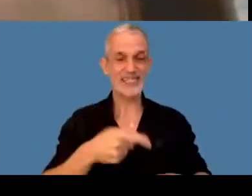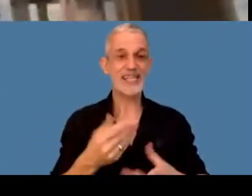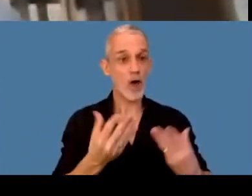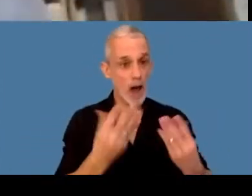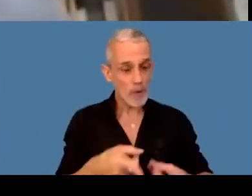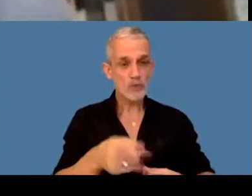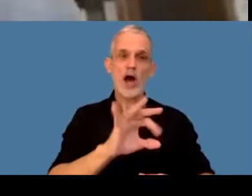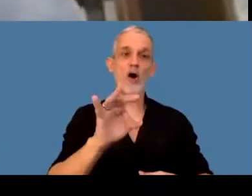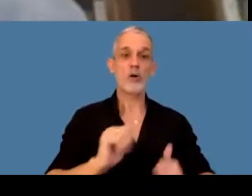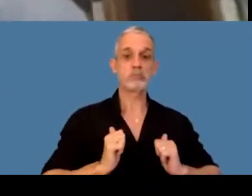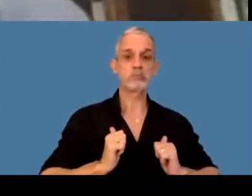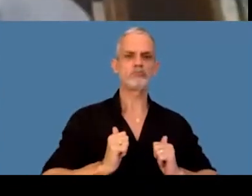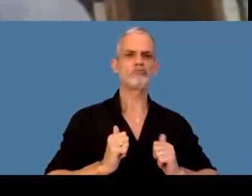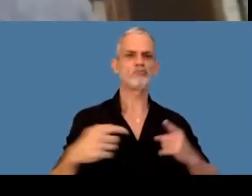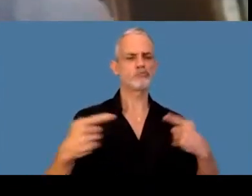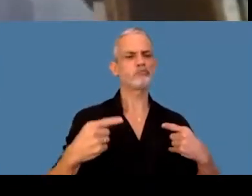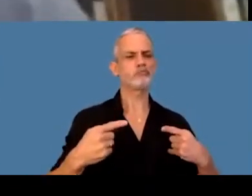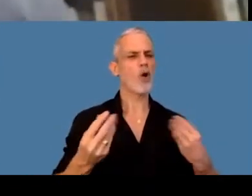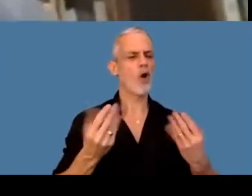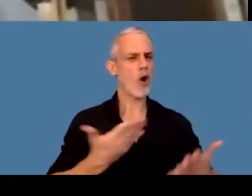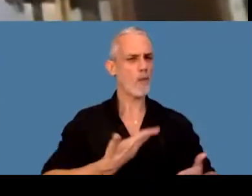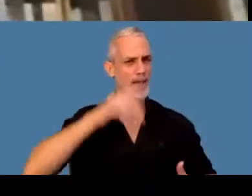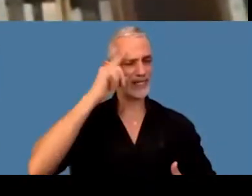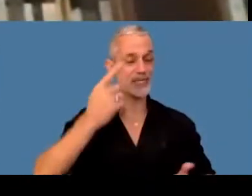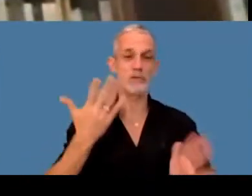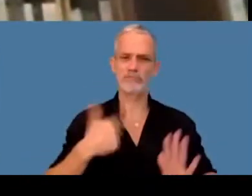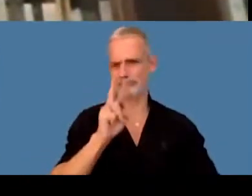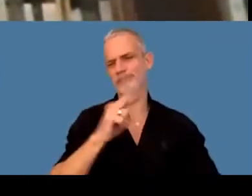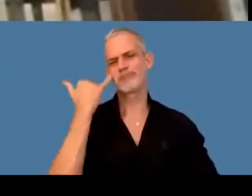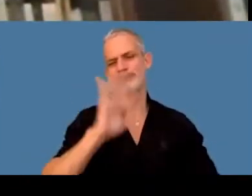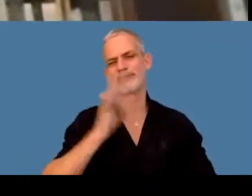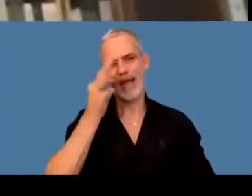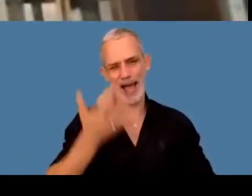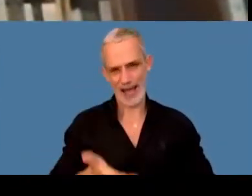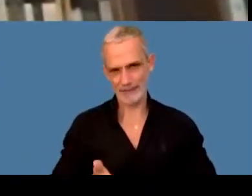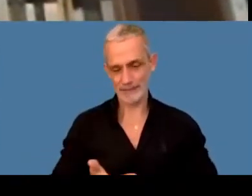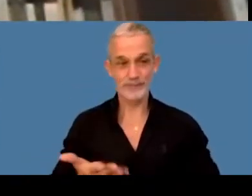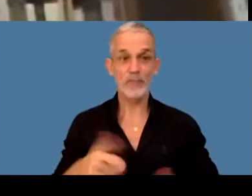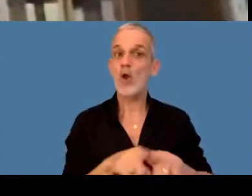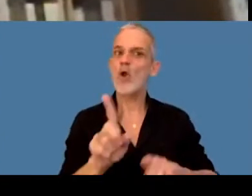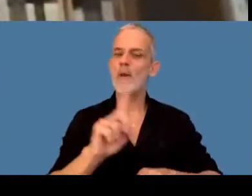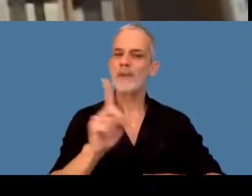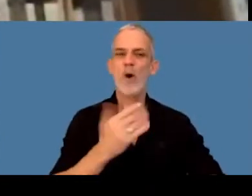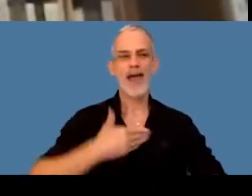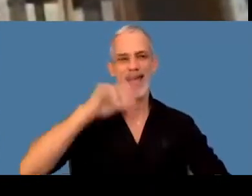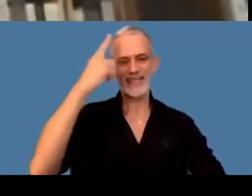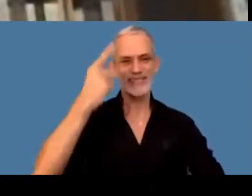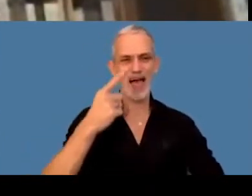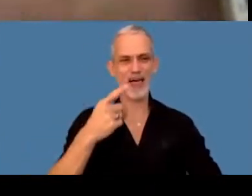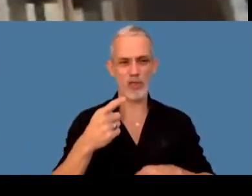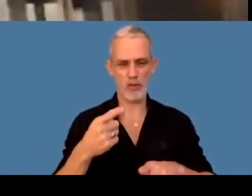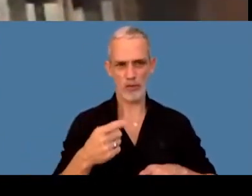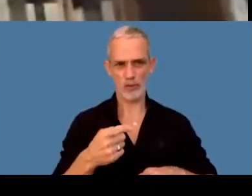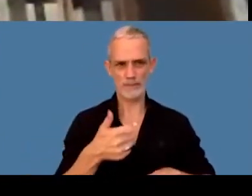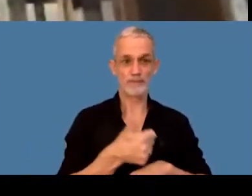esto o es hostil a esto. Y creo que lo hemos visto. Que no es lo mismo cuando el Estado tiene